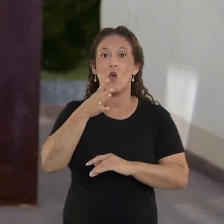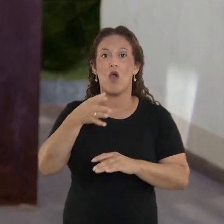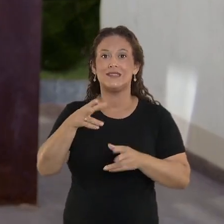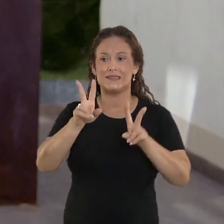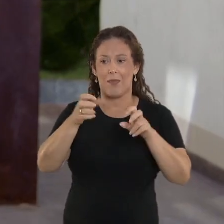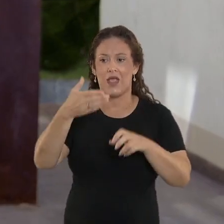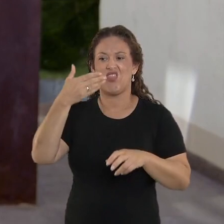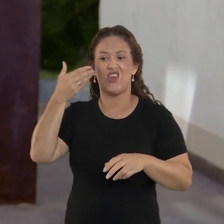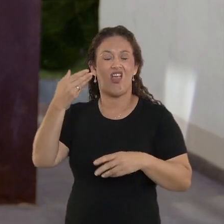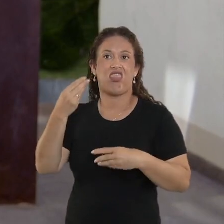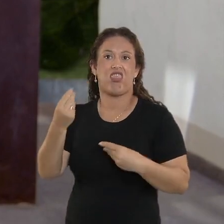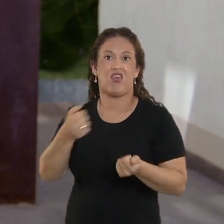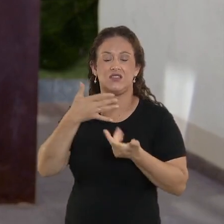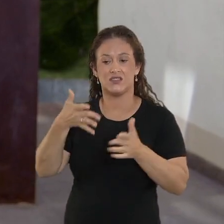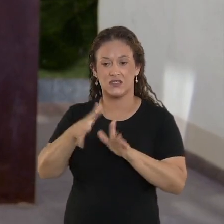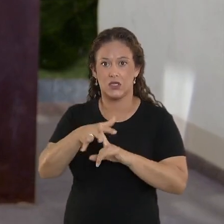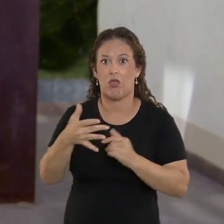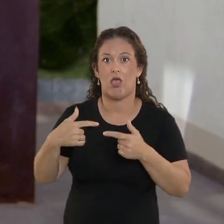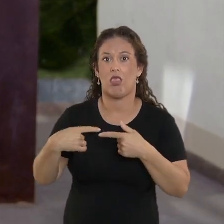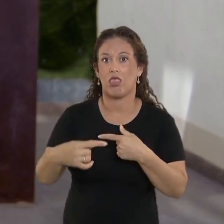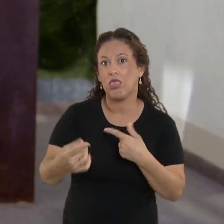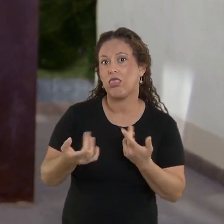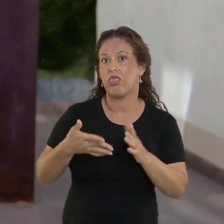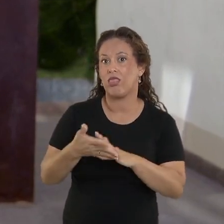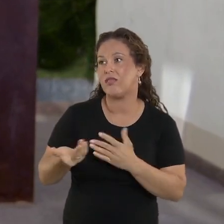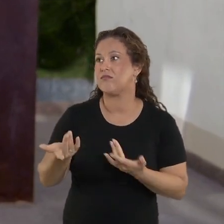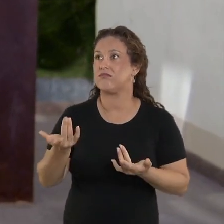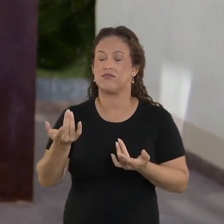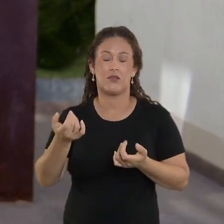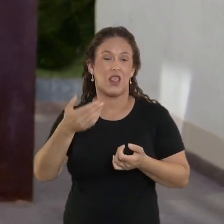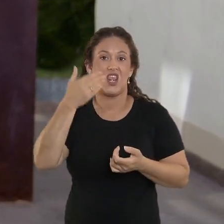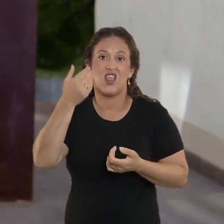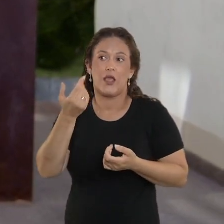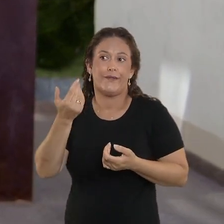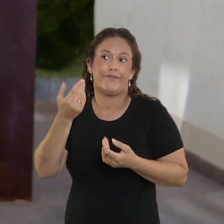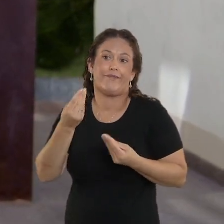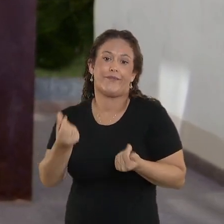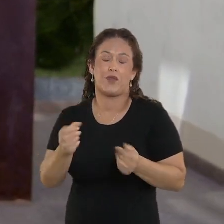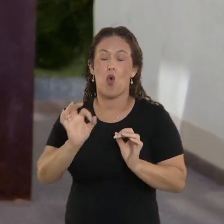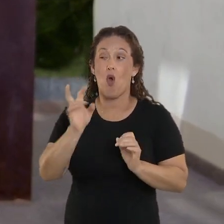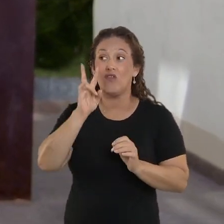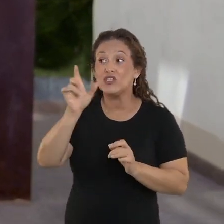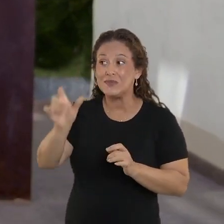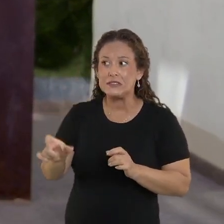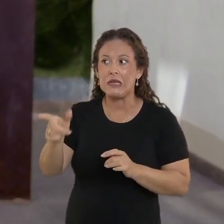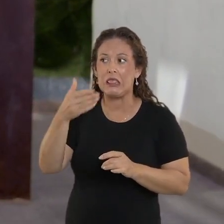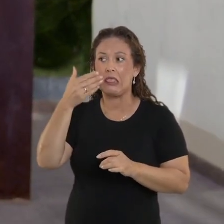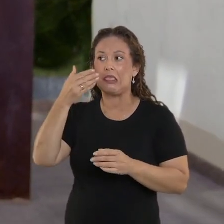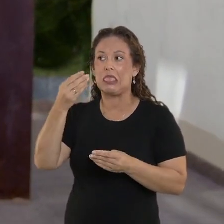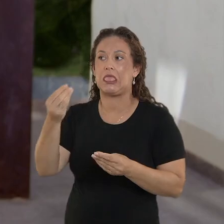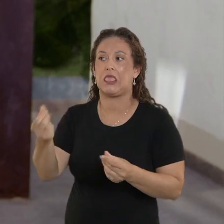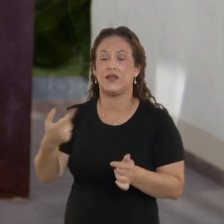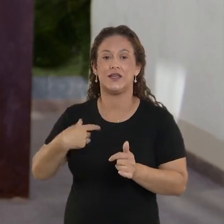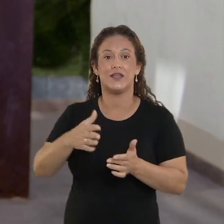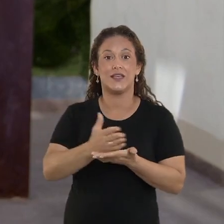de la pérdida de dignidad, de situaciones cotidianas en las que todos y todas habremos perdido la dignidad alguna vez o que hemos visto a alguien